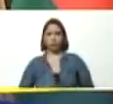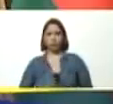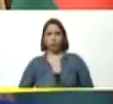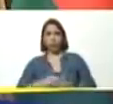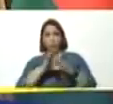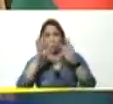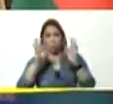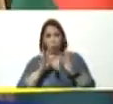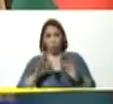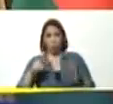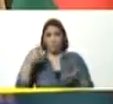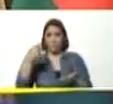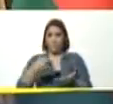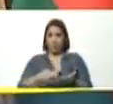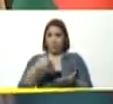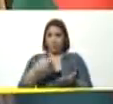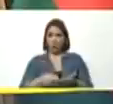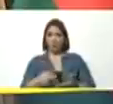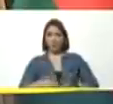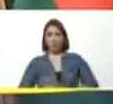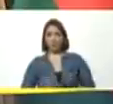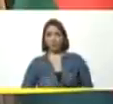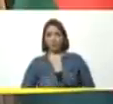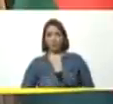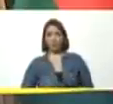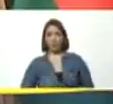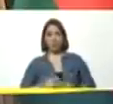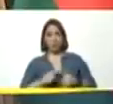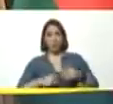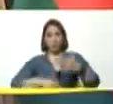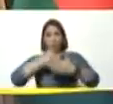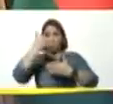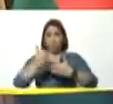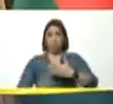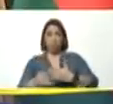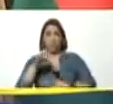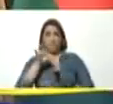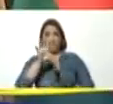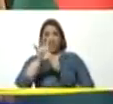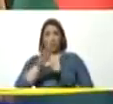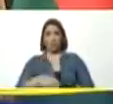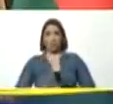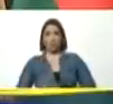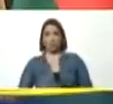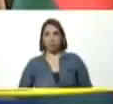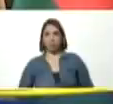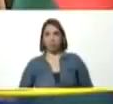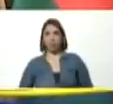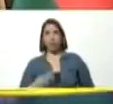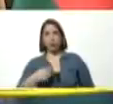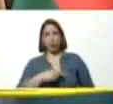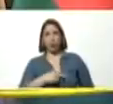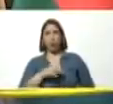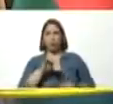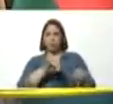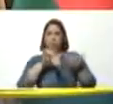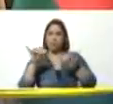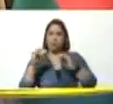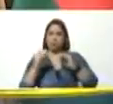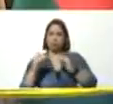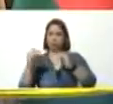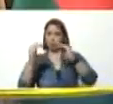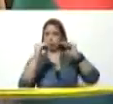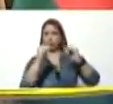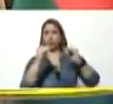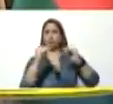formas de financiamiento para los proyectos del país. Estamos en la misma onda.